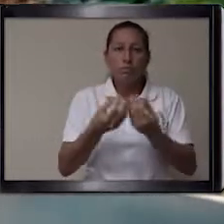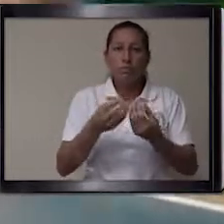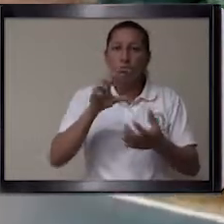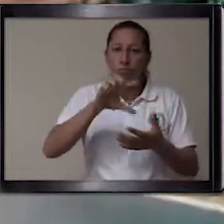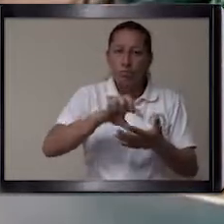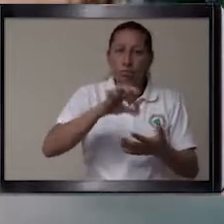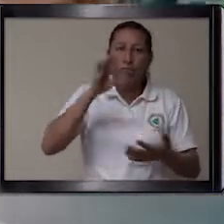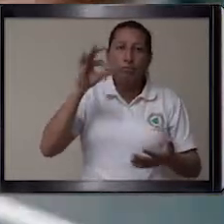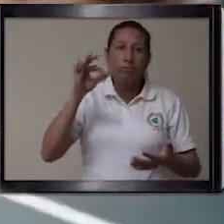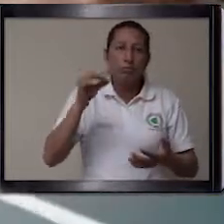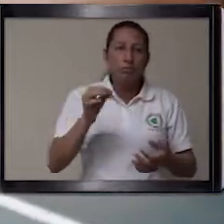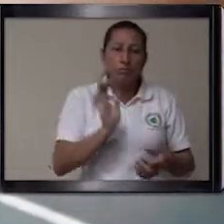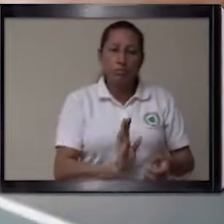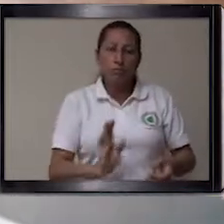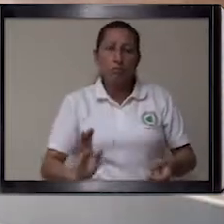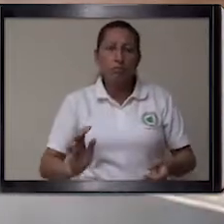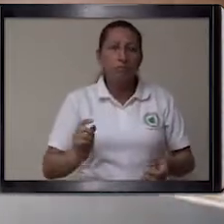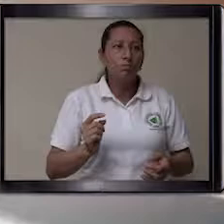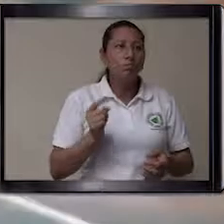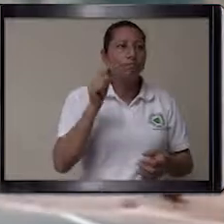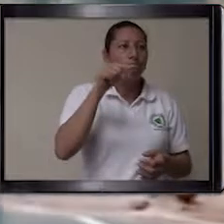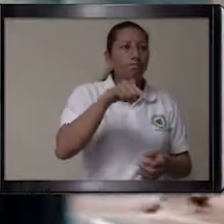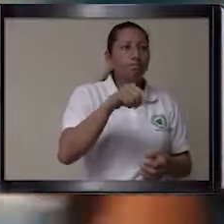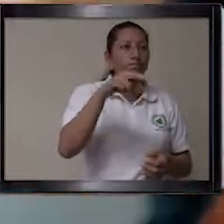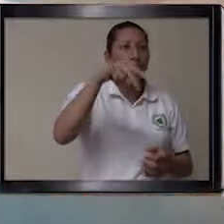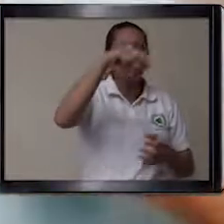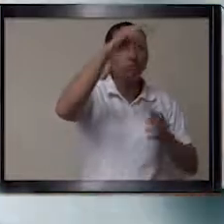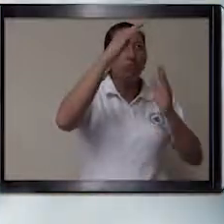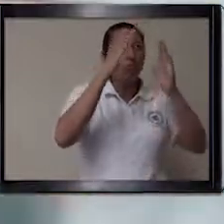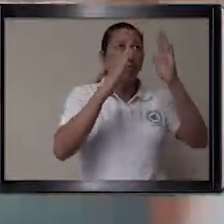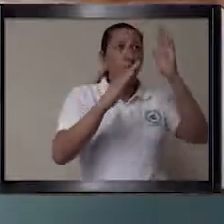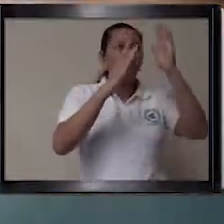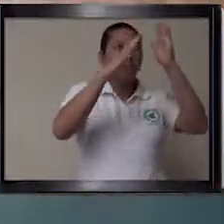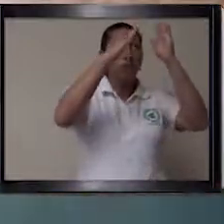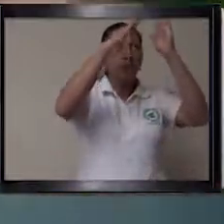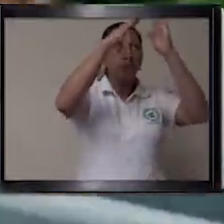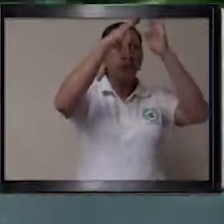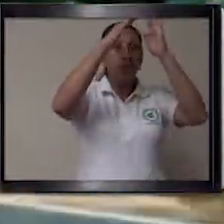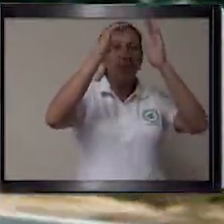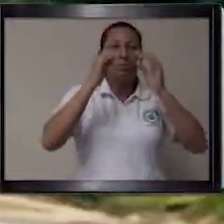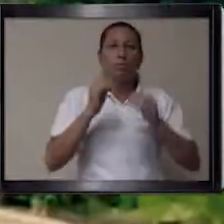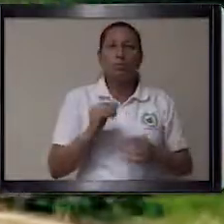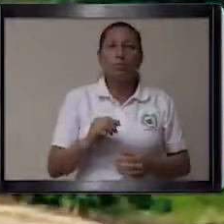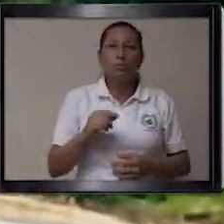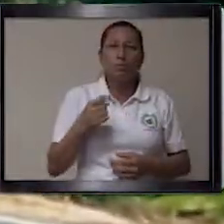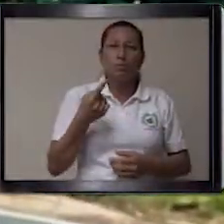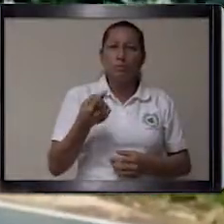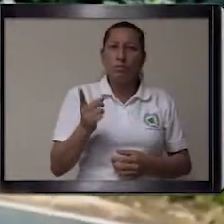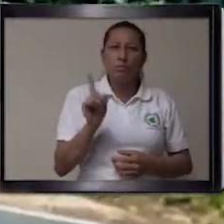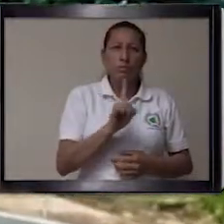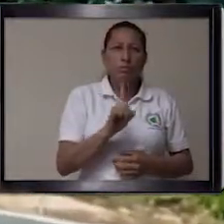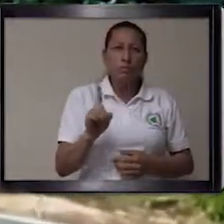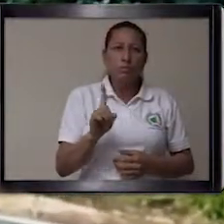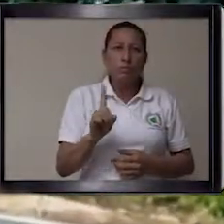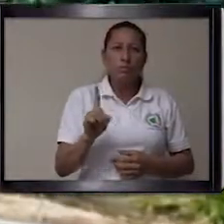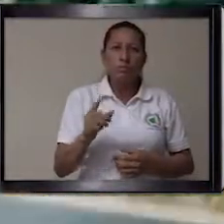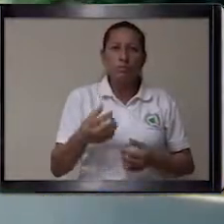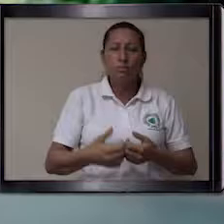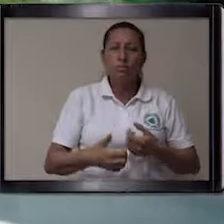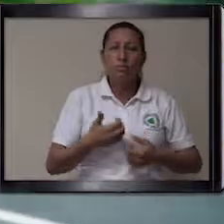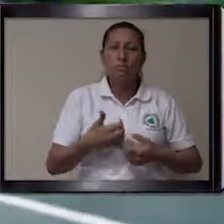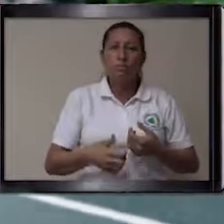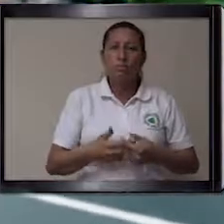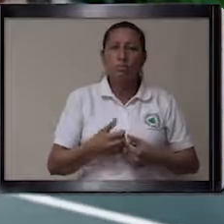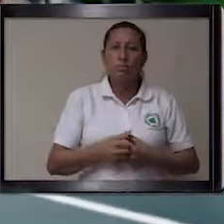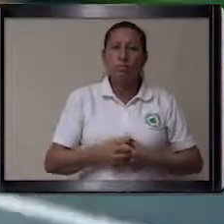vayan a las zonas más altas posibles, ¿verdad?, para autoprotegerse. Ellos tienen que autoevacuarse. Esas son las señales claras.